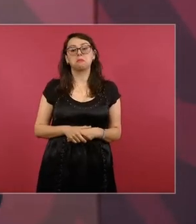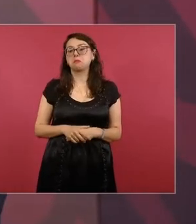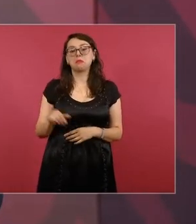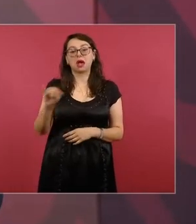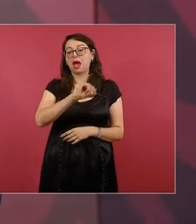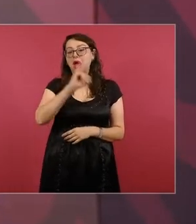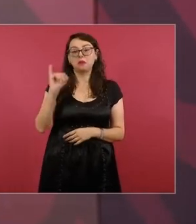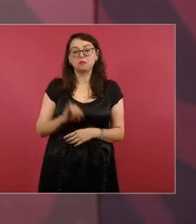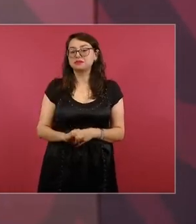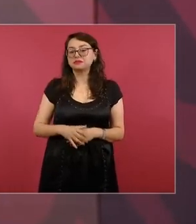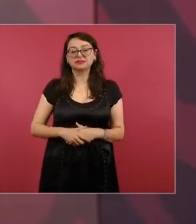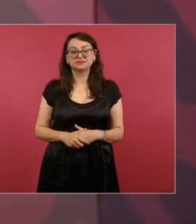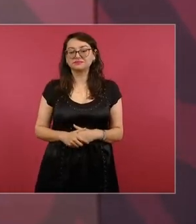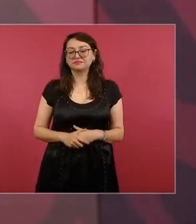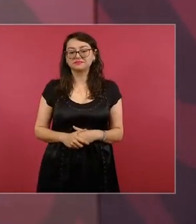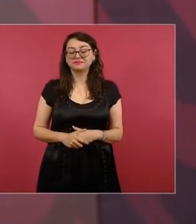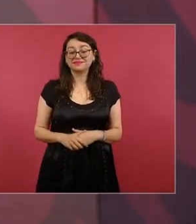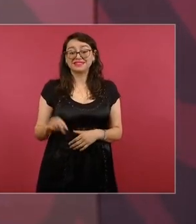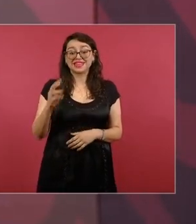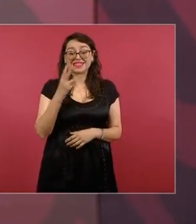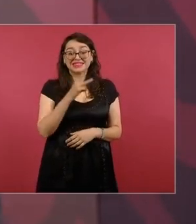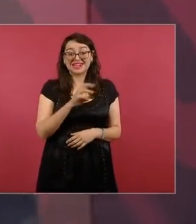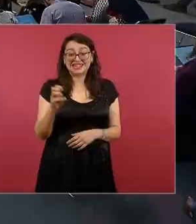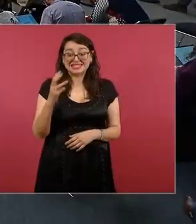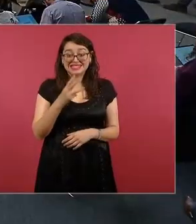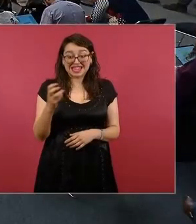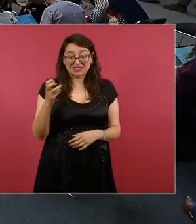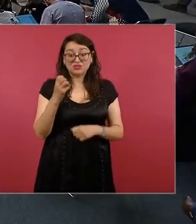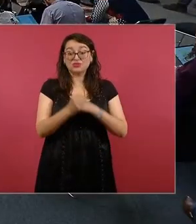En 300 años, porque